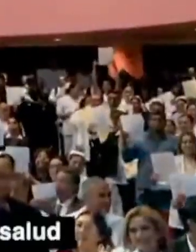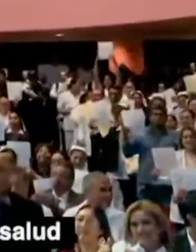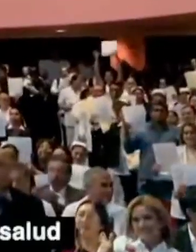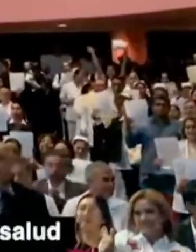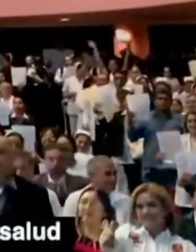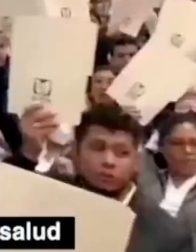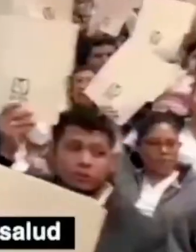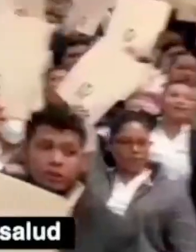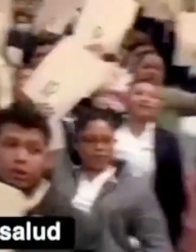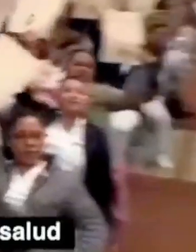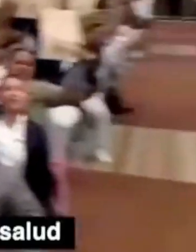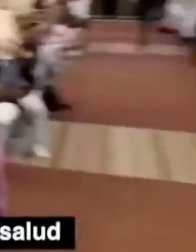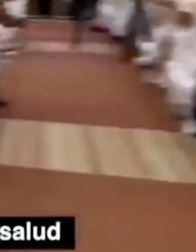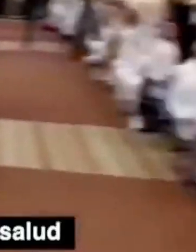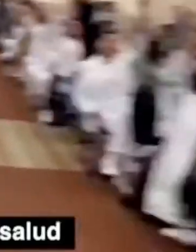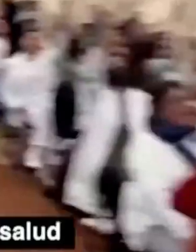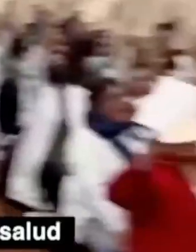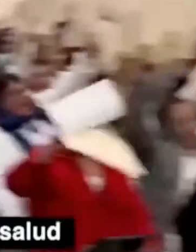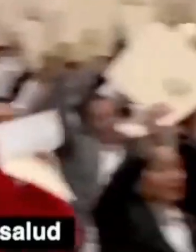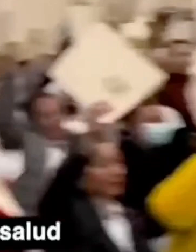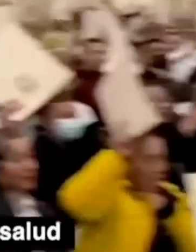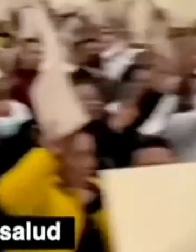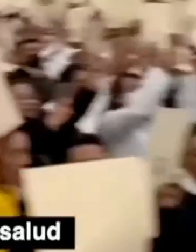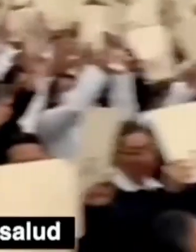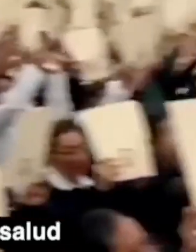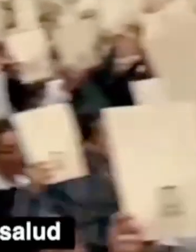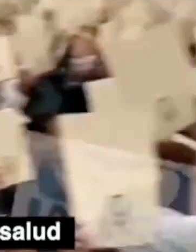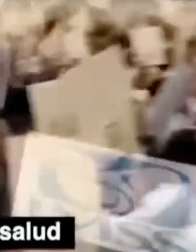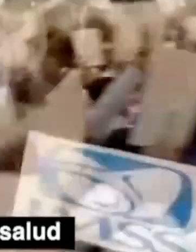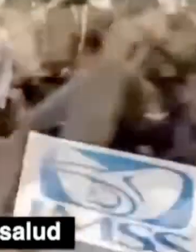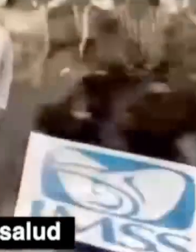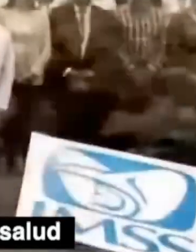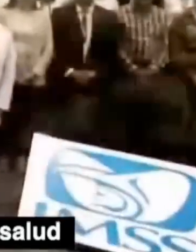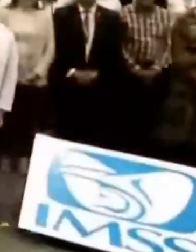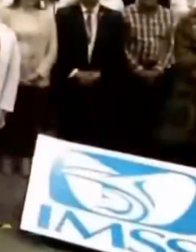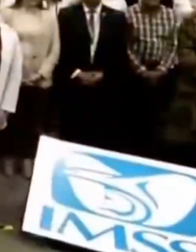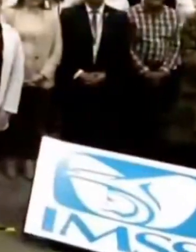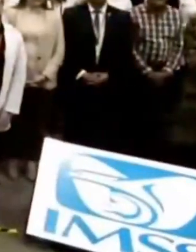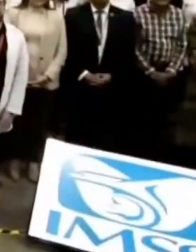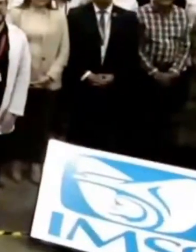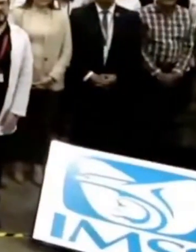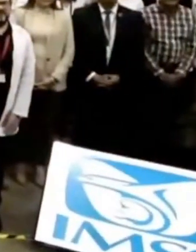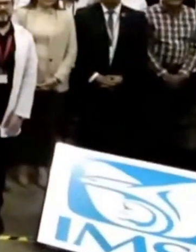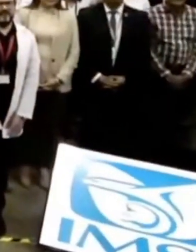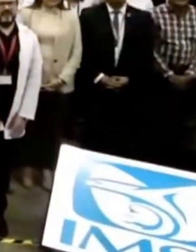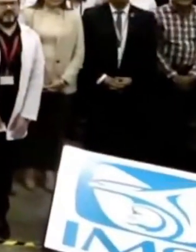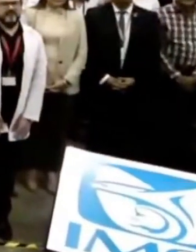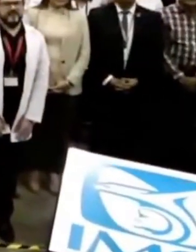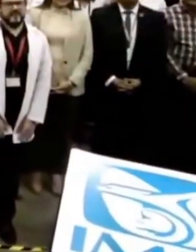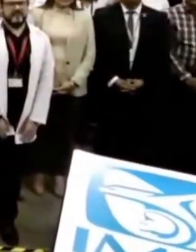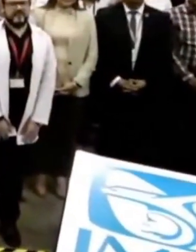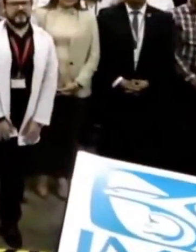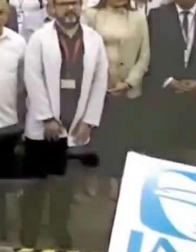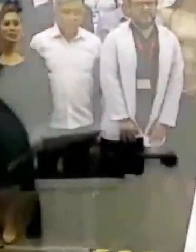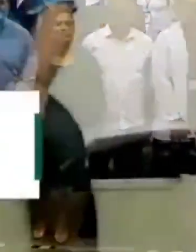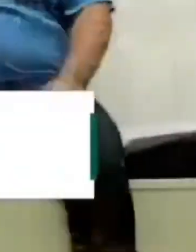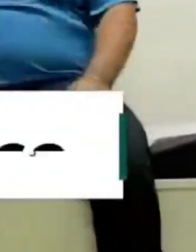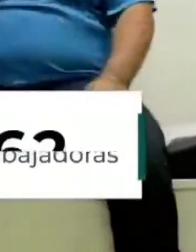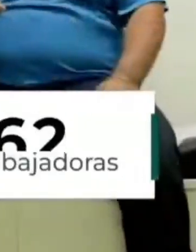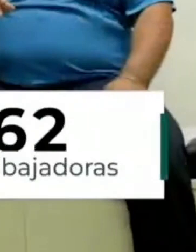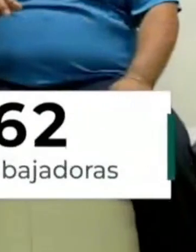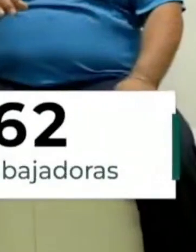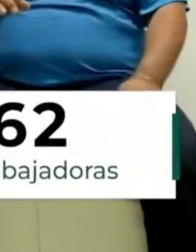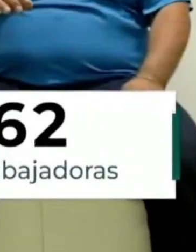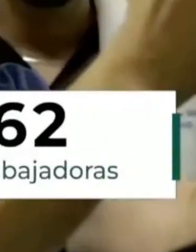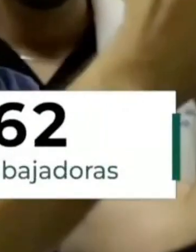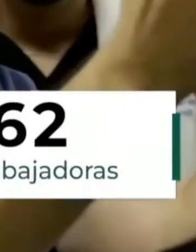De la meta de 36.796 trabajadoras y trabajadores de la salud que pertenecerán al IMSS Bienestar, ya se han